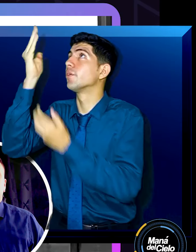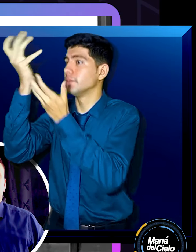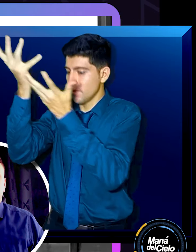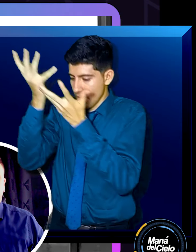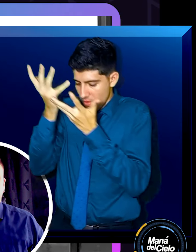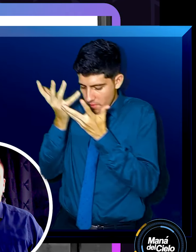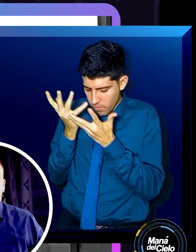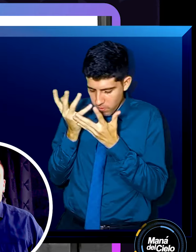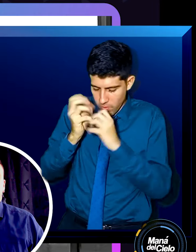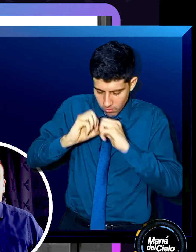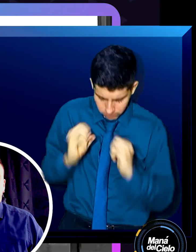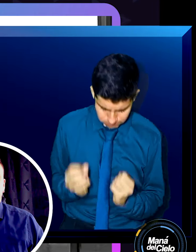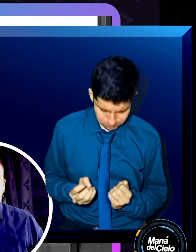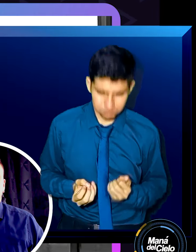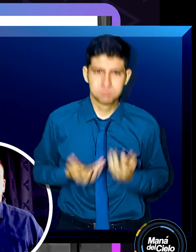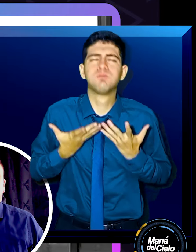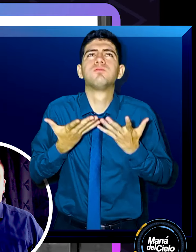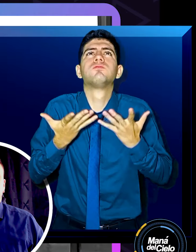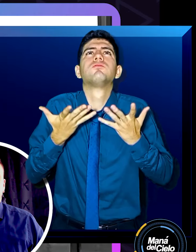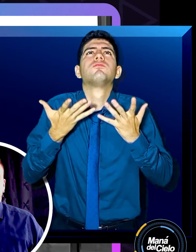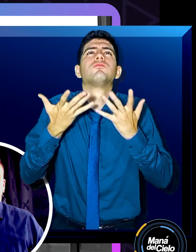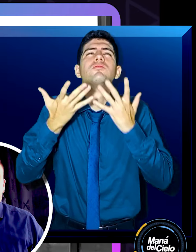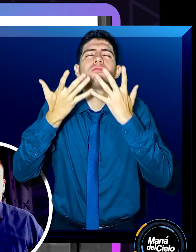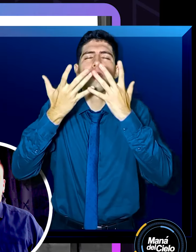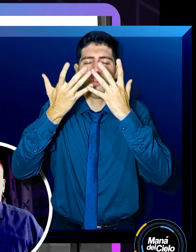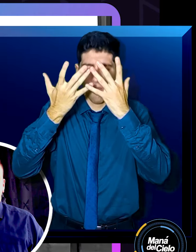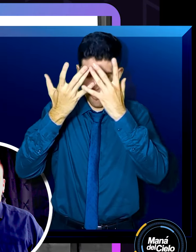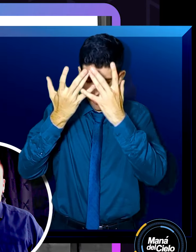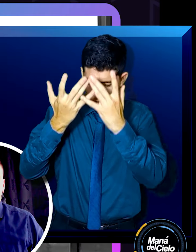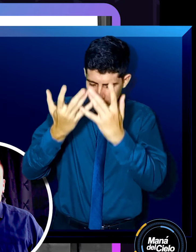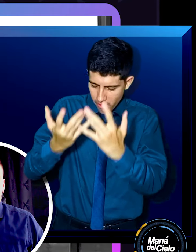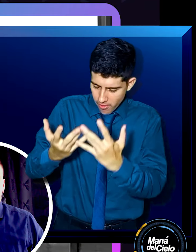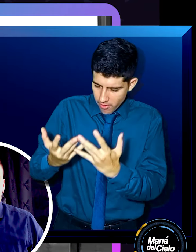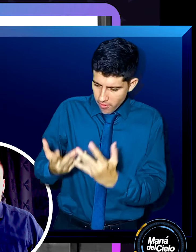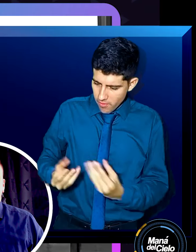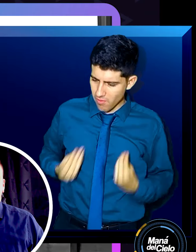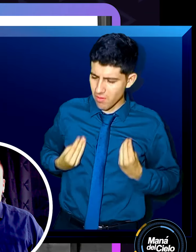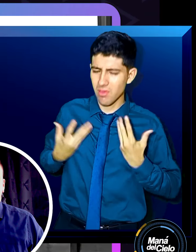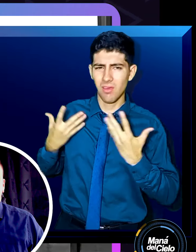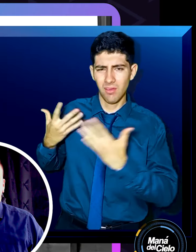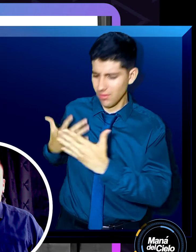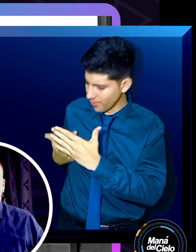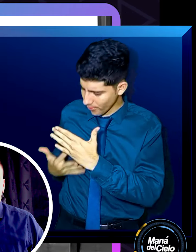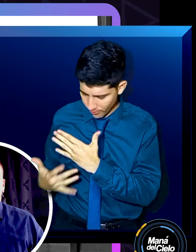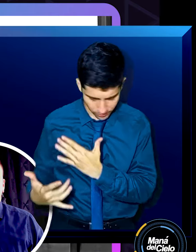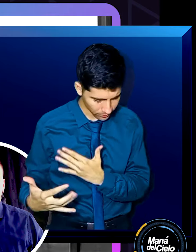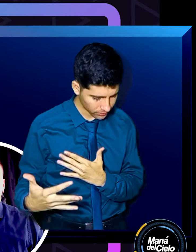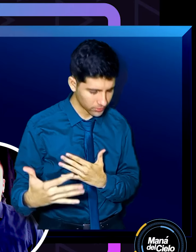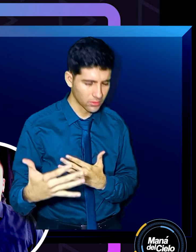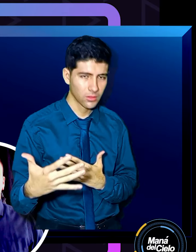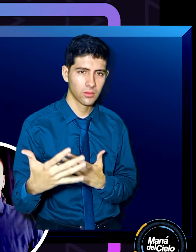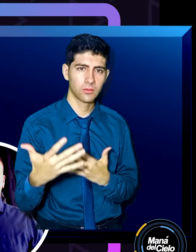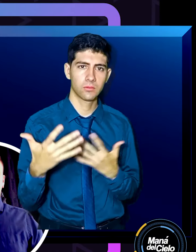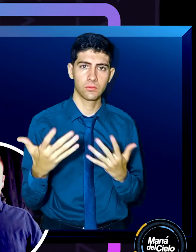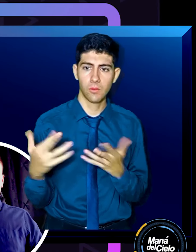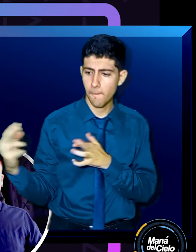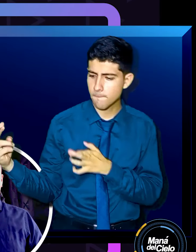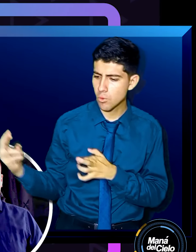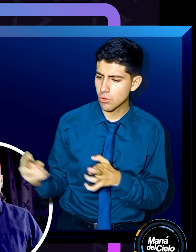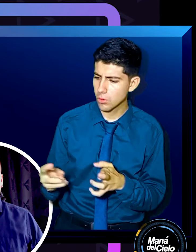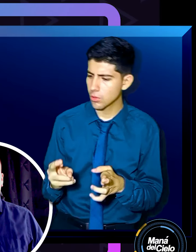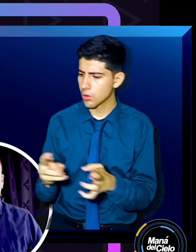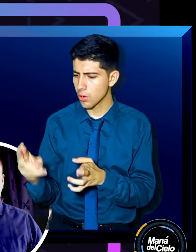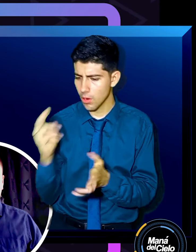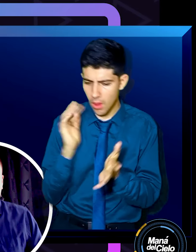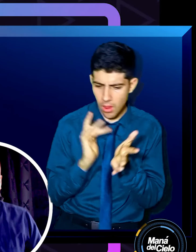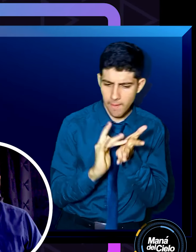agua que yo le daré se convierte en una fuente que salta para vida eterna. Aleluya. Aquí con un río